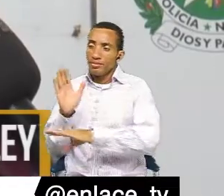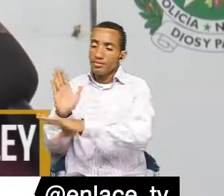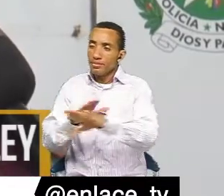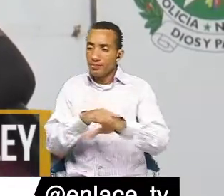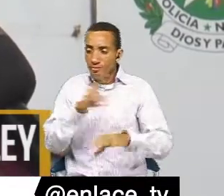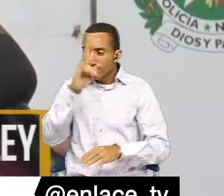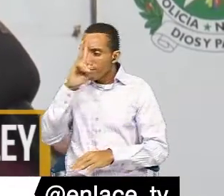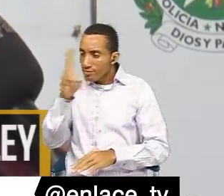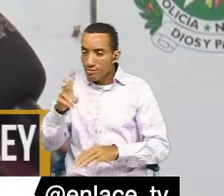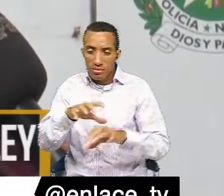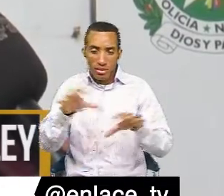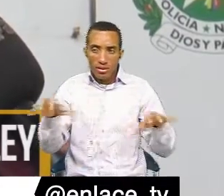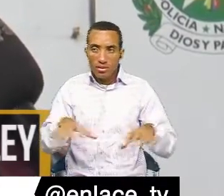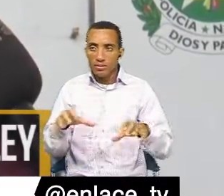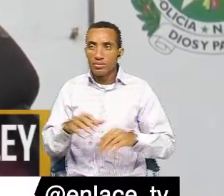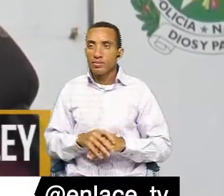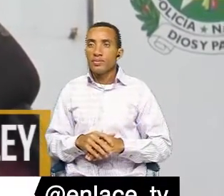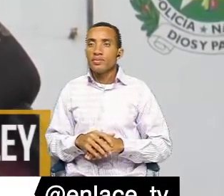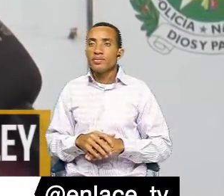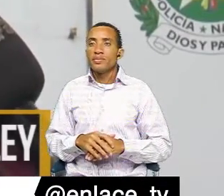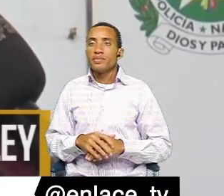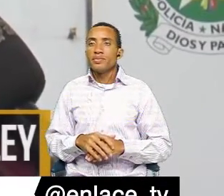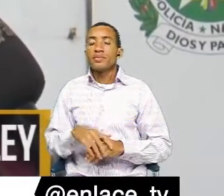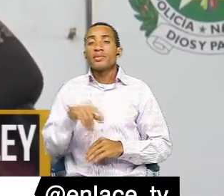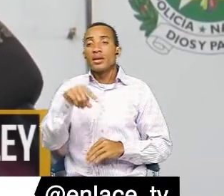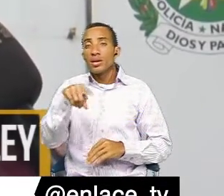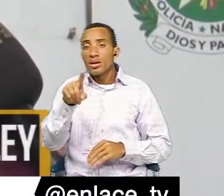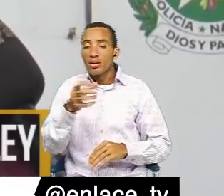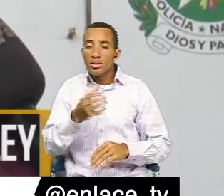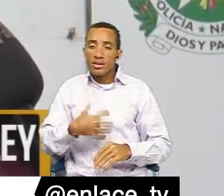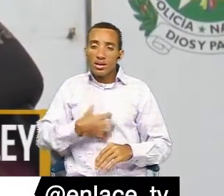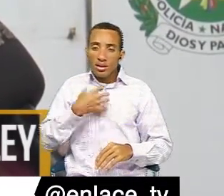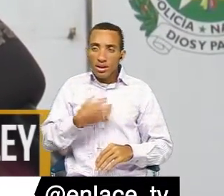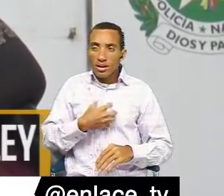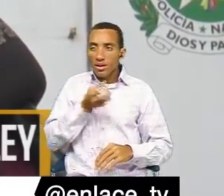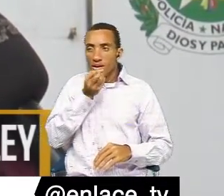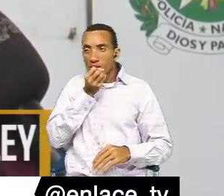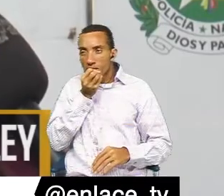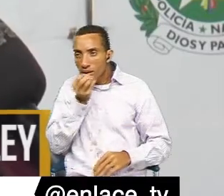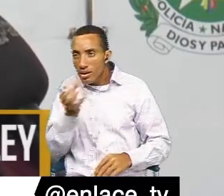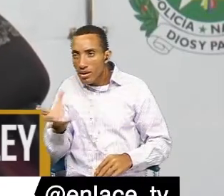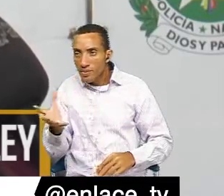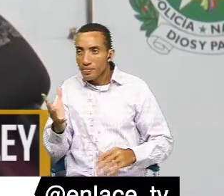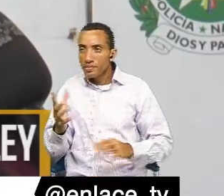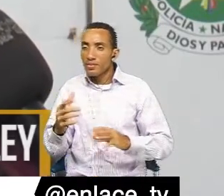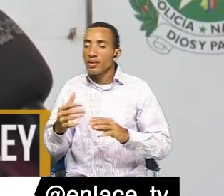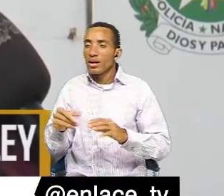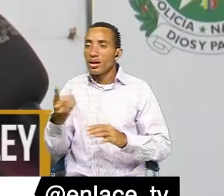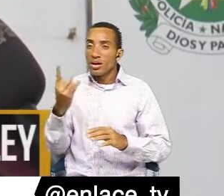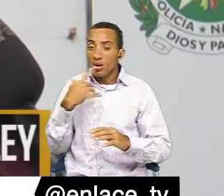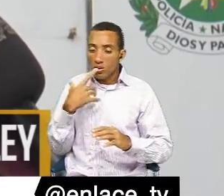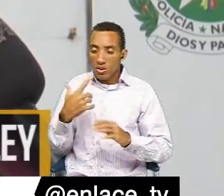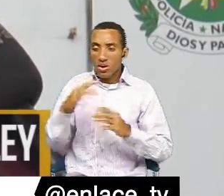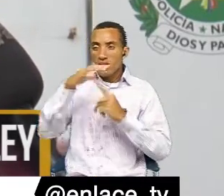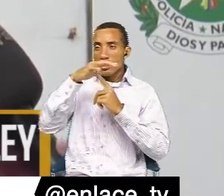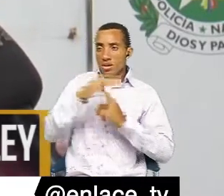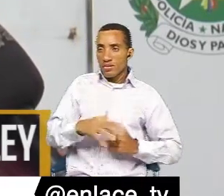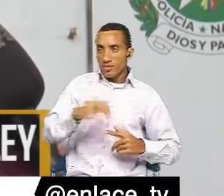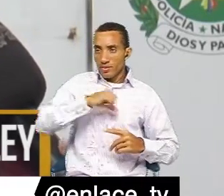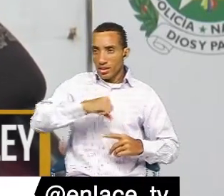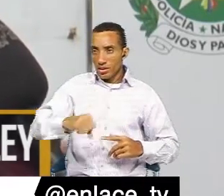las actuaciones. Aquella queja que haya, aquella denuncia que haya con relación a alguna vulneración de algún derecho, por